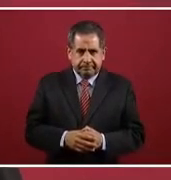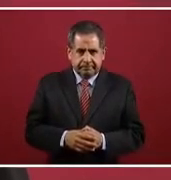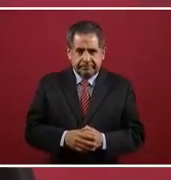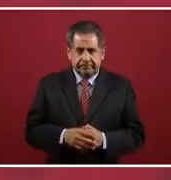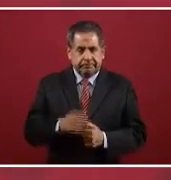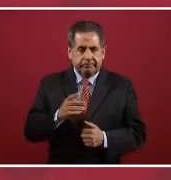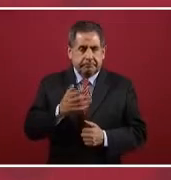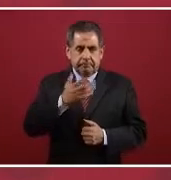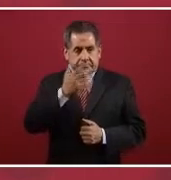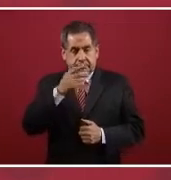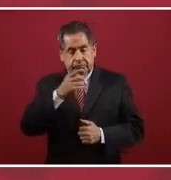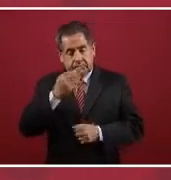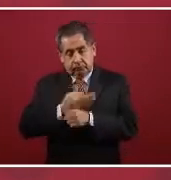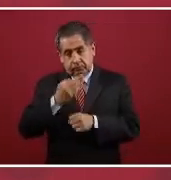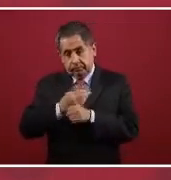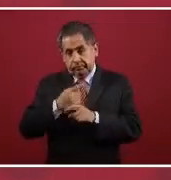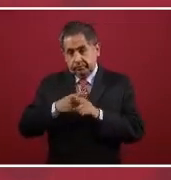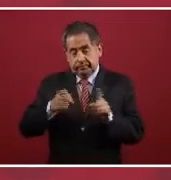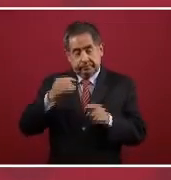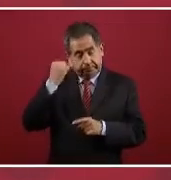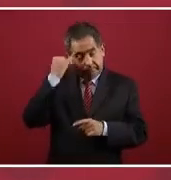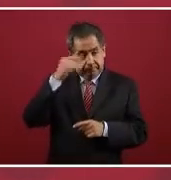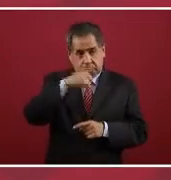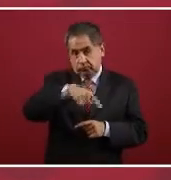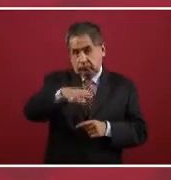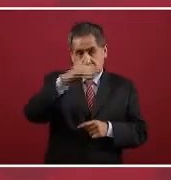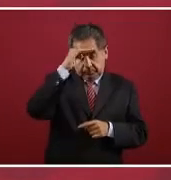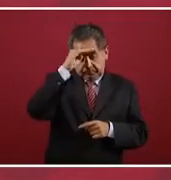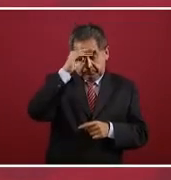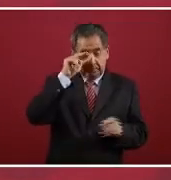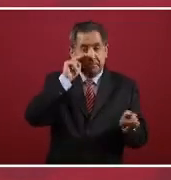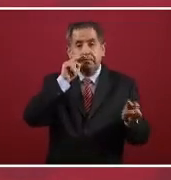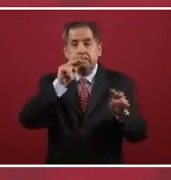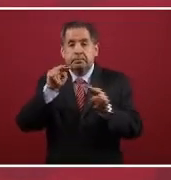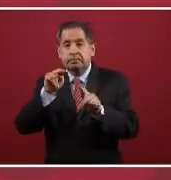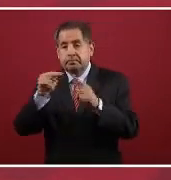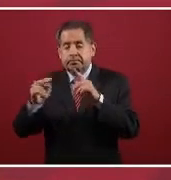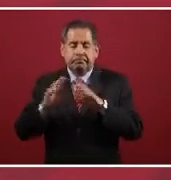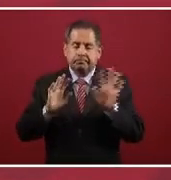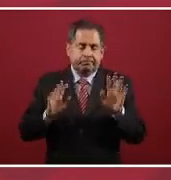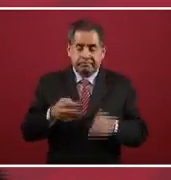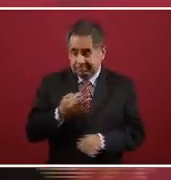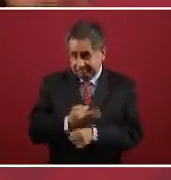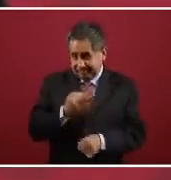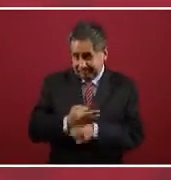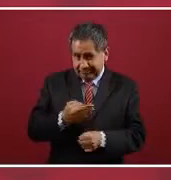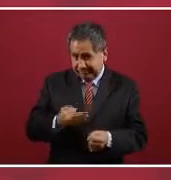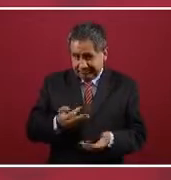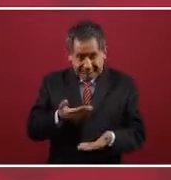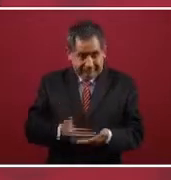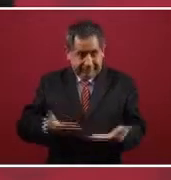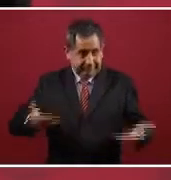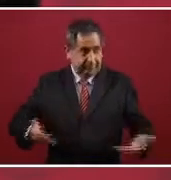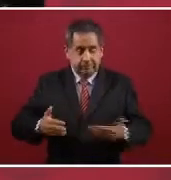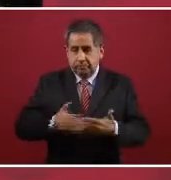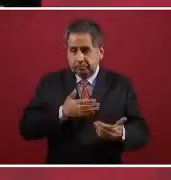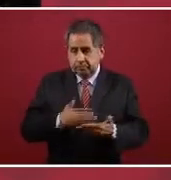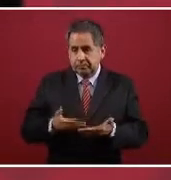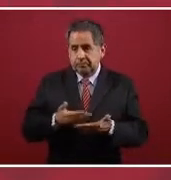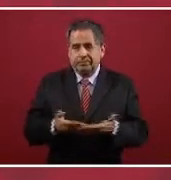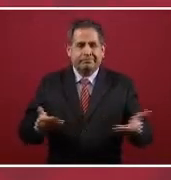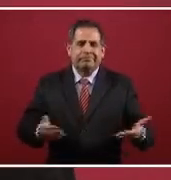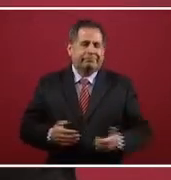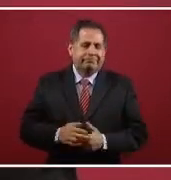concepción de ustedes, el análisis que ustedes hacen. Ya en estos tiempos